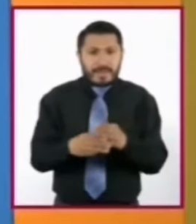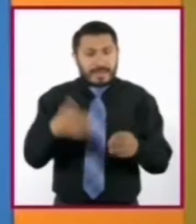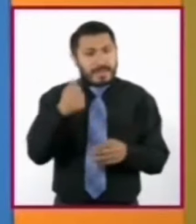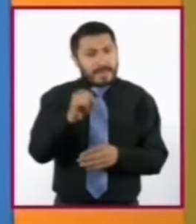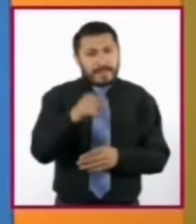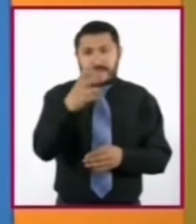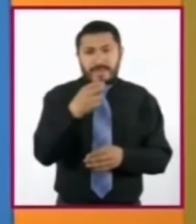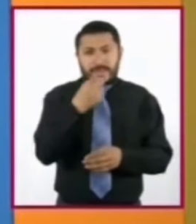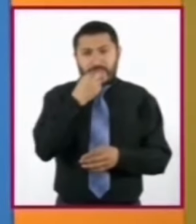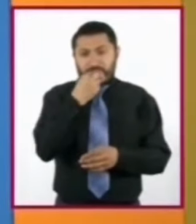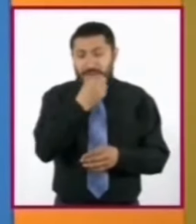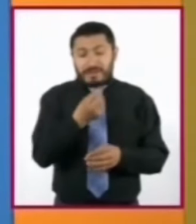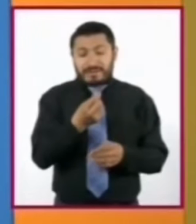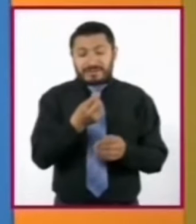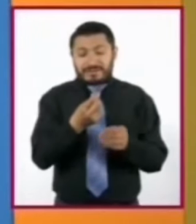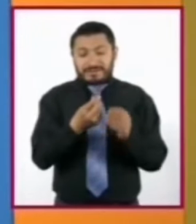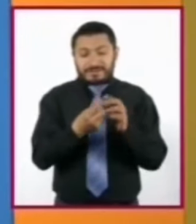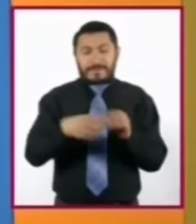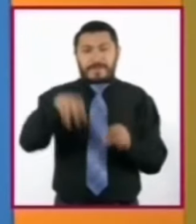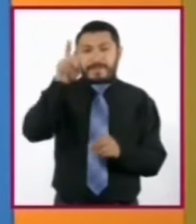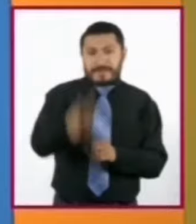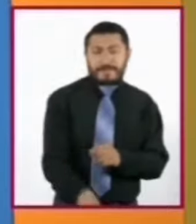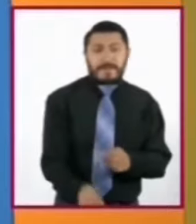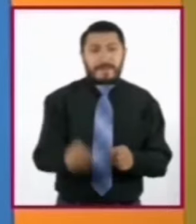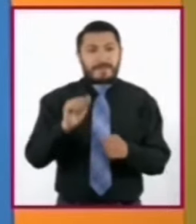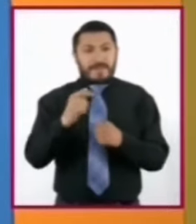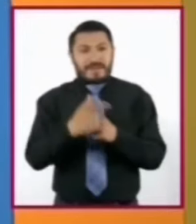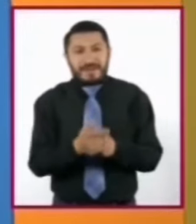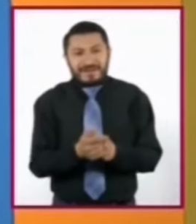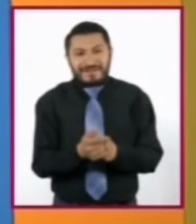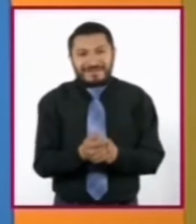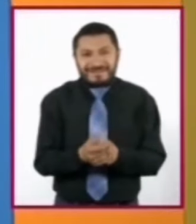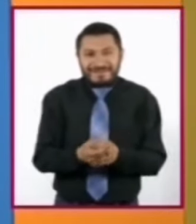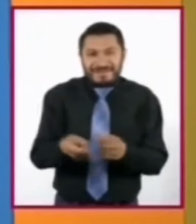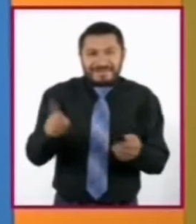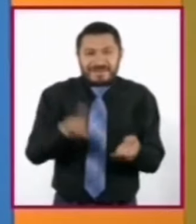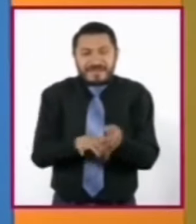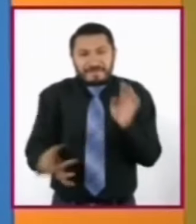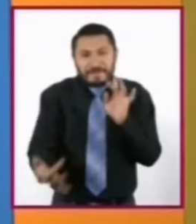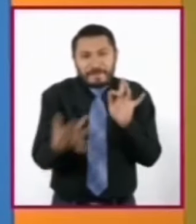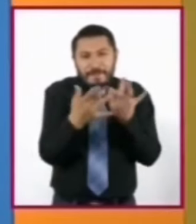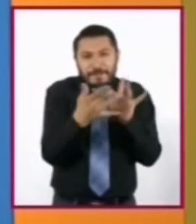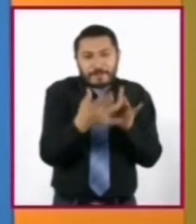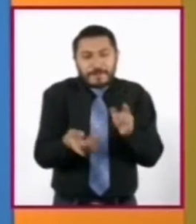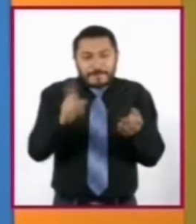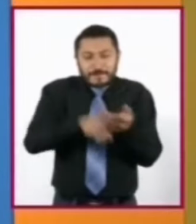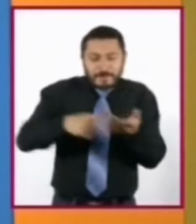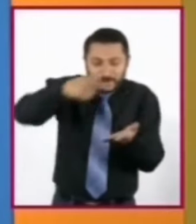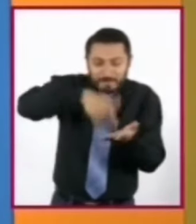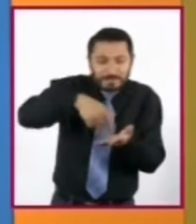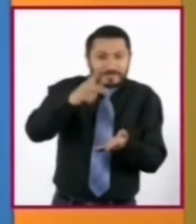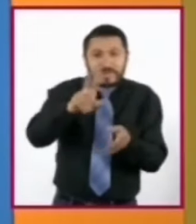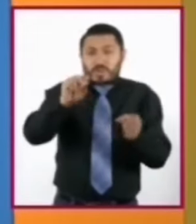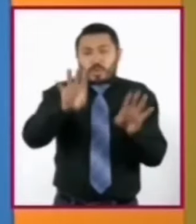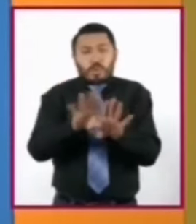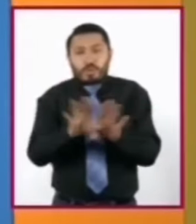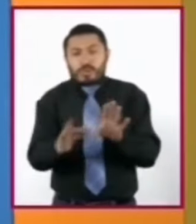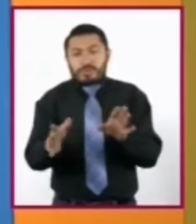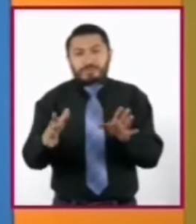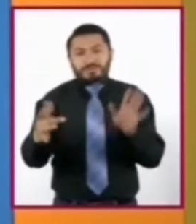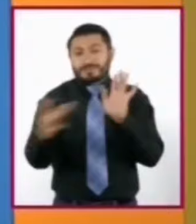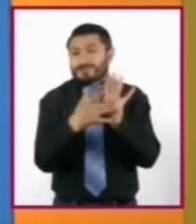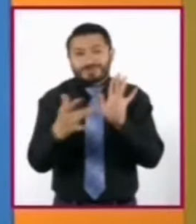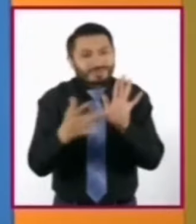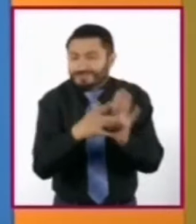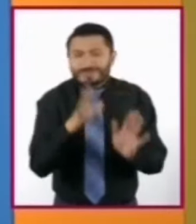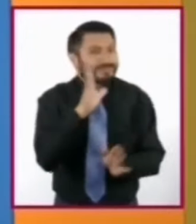En efecto, hay algo que los está sujetando en sus posiciones, pero no es algo físico, no es